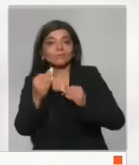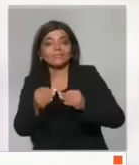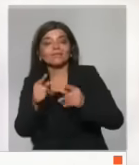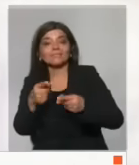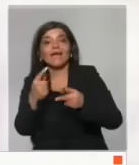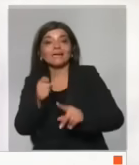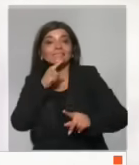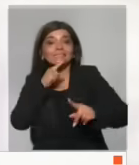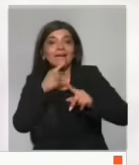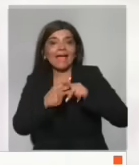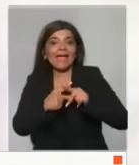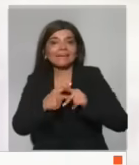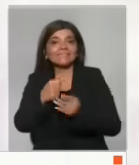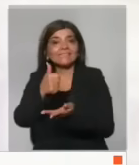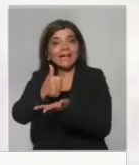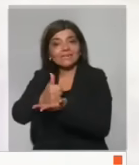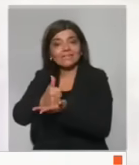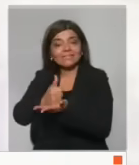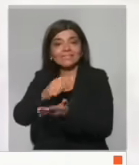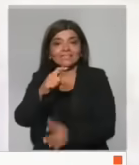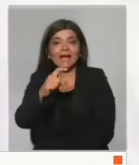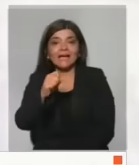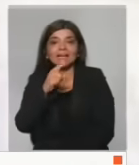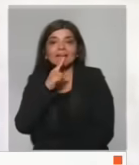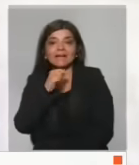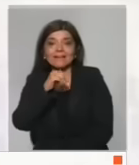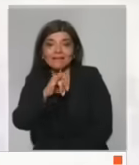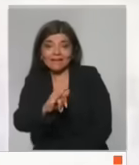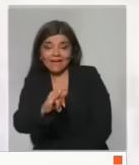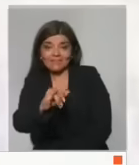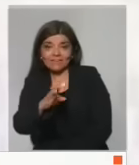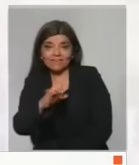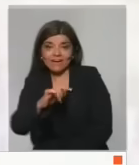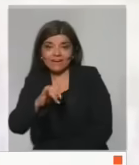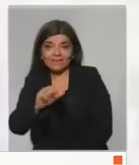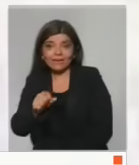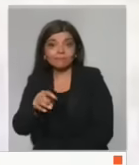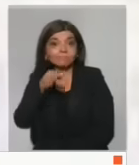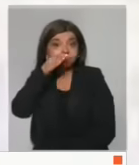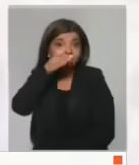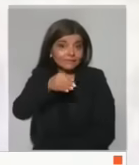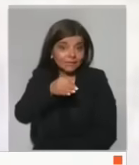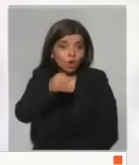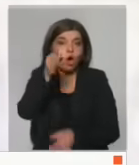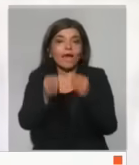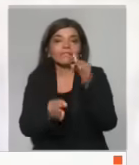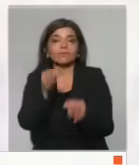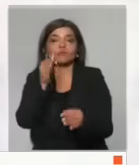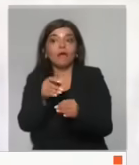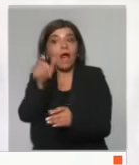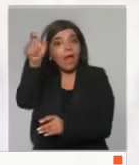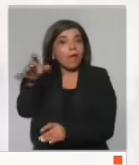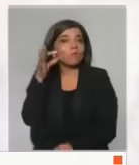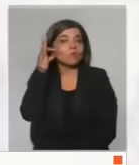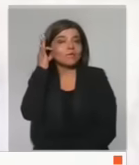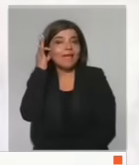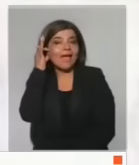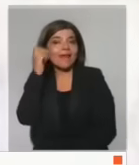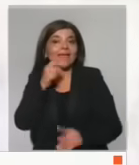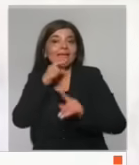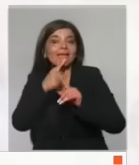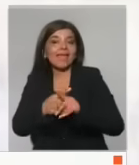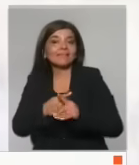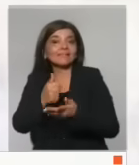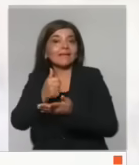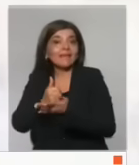ex alcaldesa Katy Barriga. Es un peligro para la seguridad de la sociedad, así dijo el tribunal tras la imputación por este millonario fraude